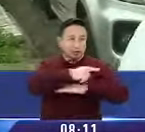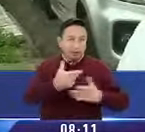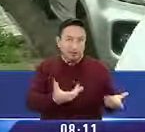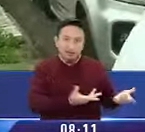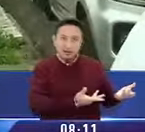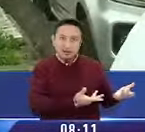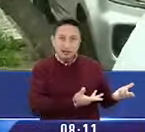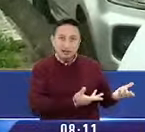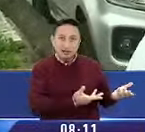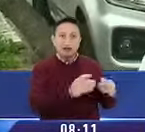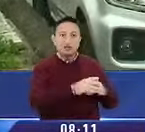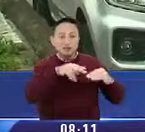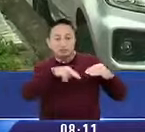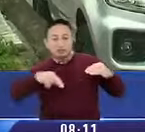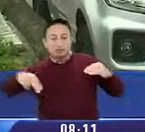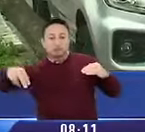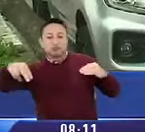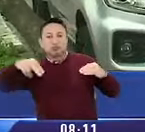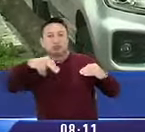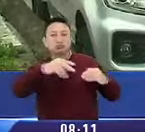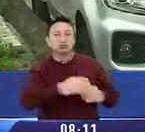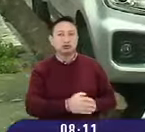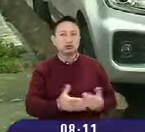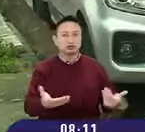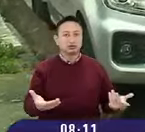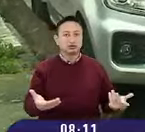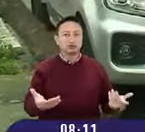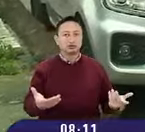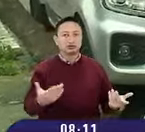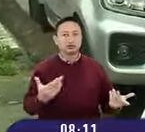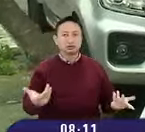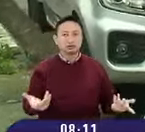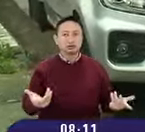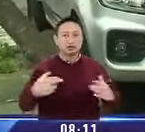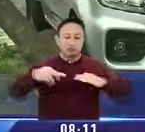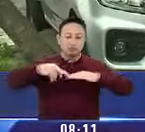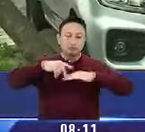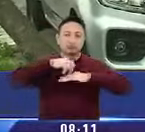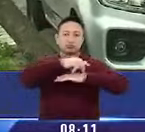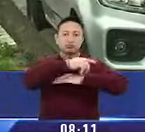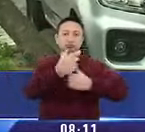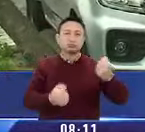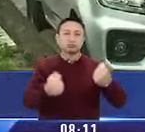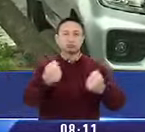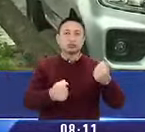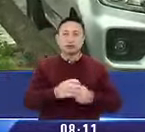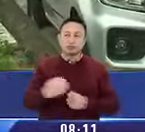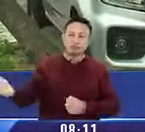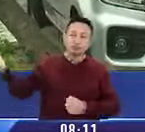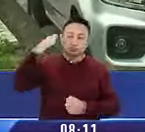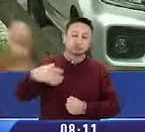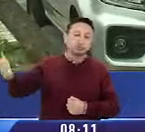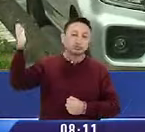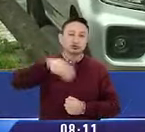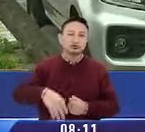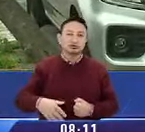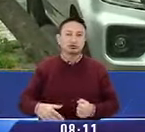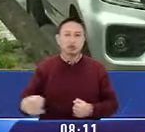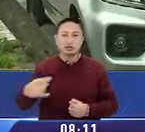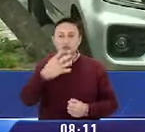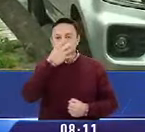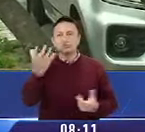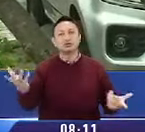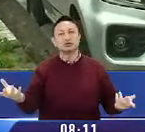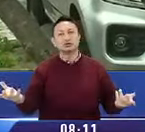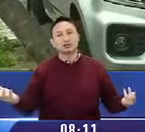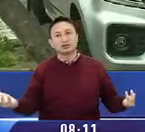Nosotros tenemos que botarnos al medio para poder pasar cuando vamos caminando. Cuando pasamos con nuestros carros, nos botan jabón, nos botan y se ponen malcriados.